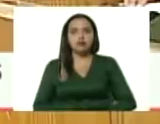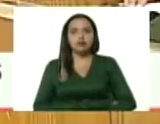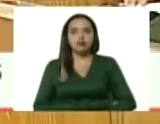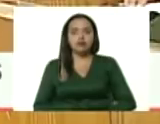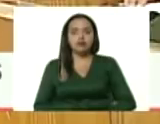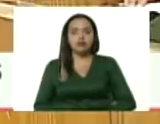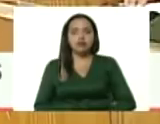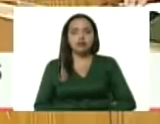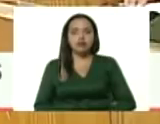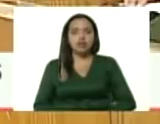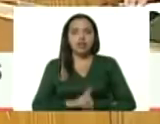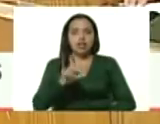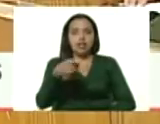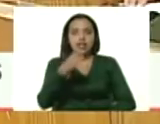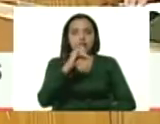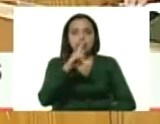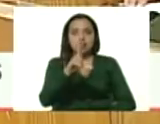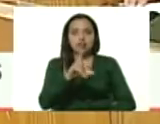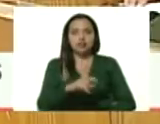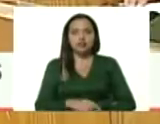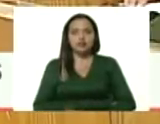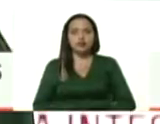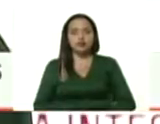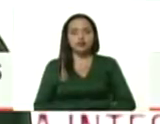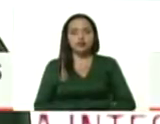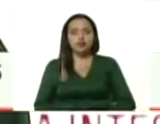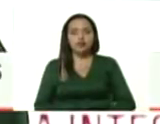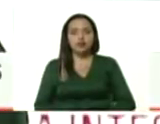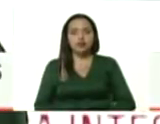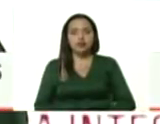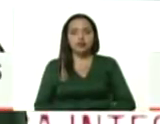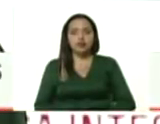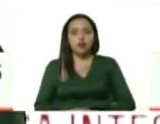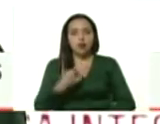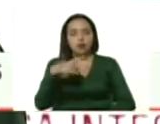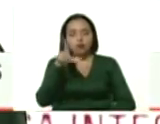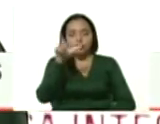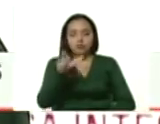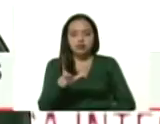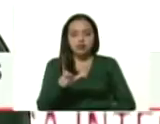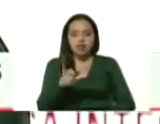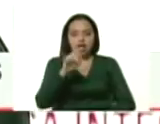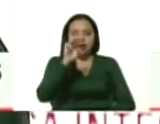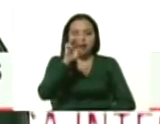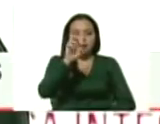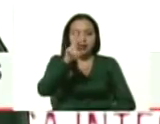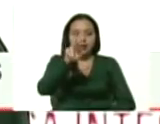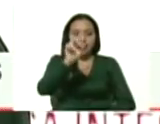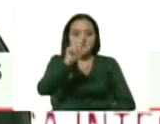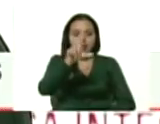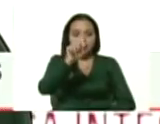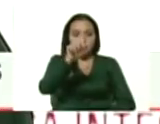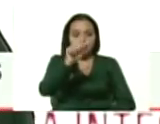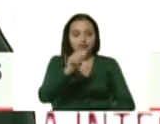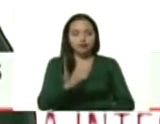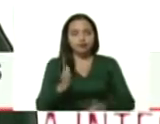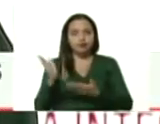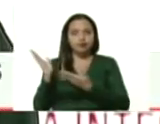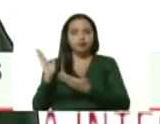Interno. El General de División César Augusto Figueira Peralta, comandante logístico